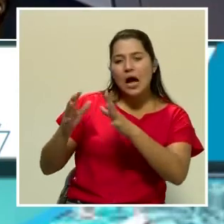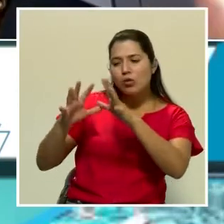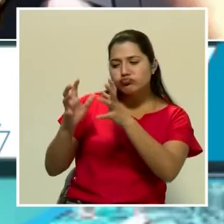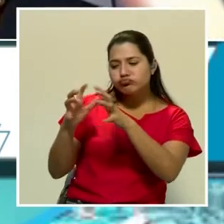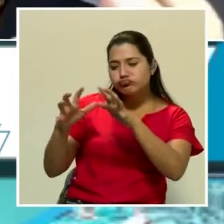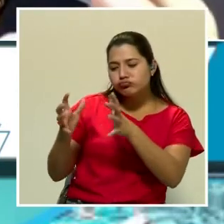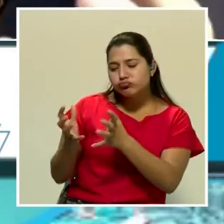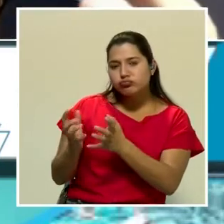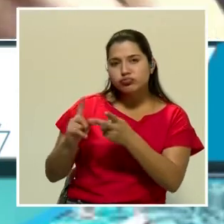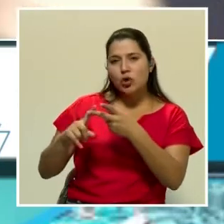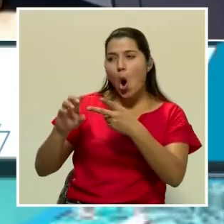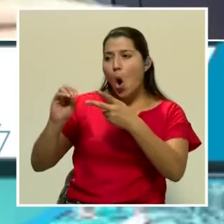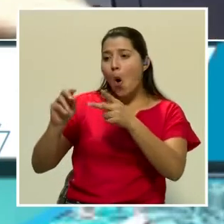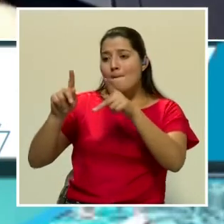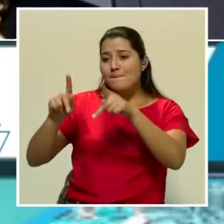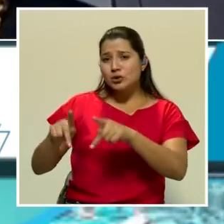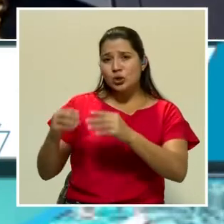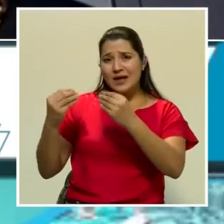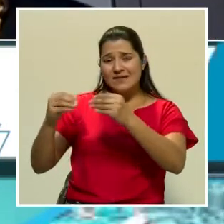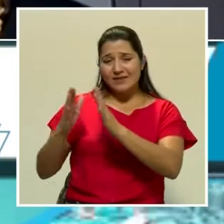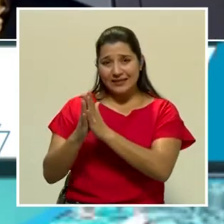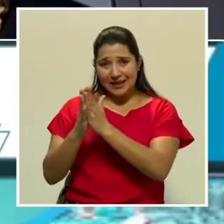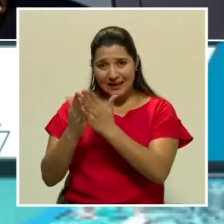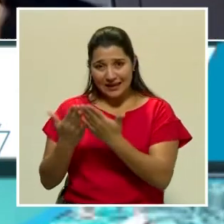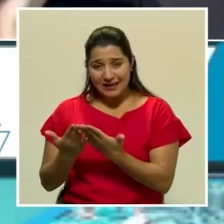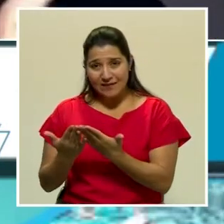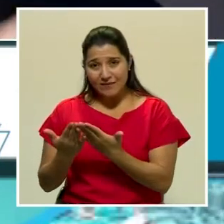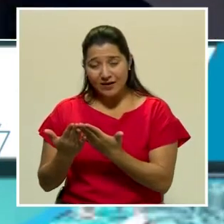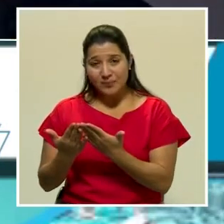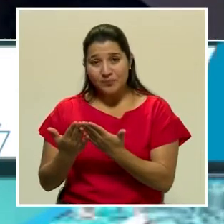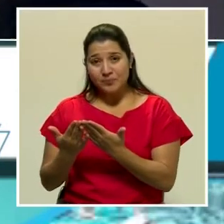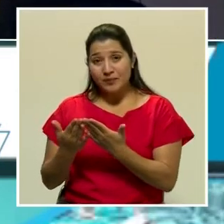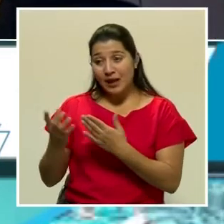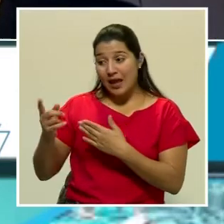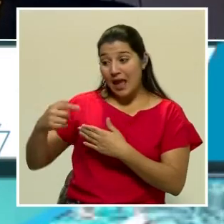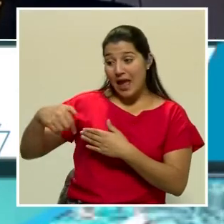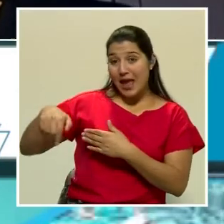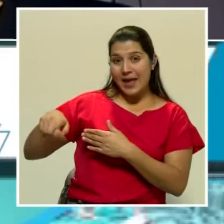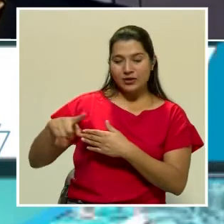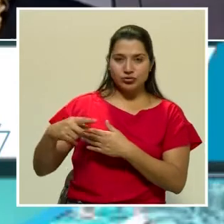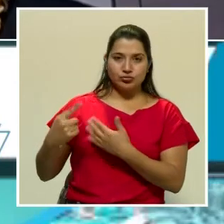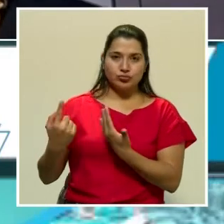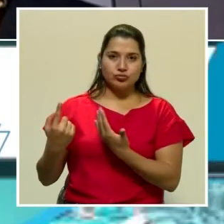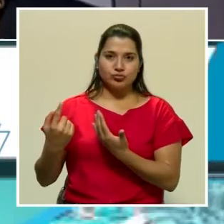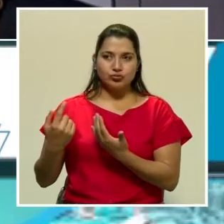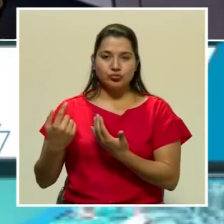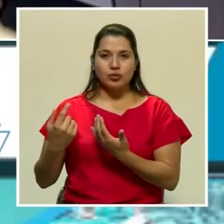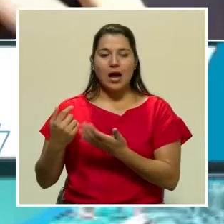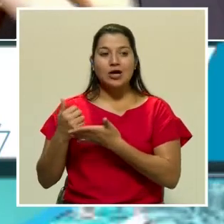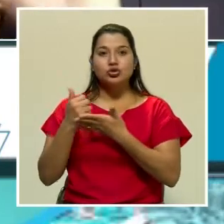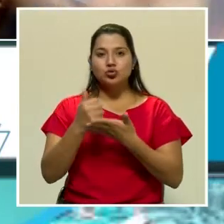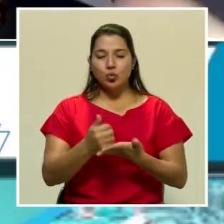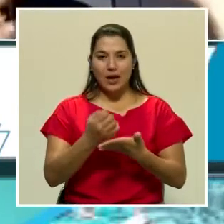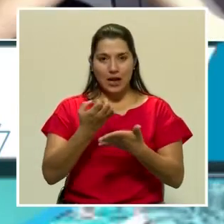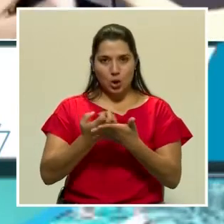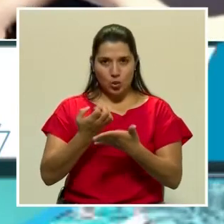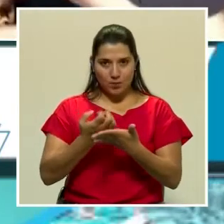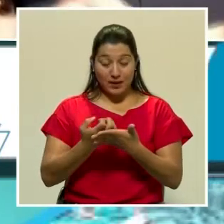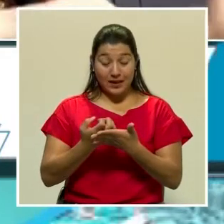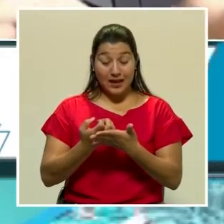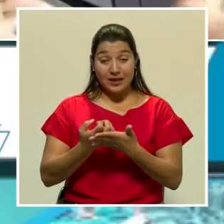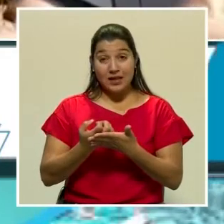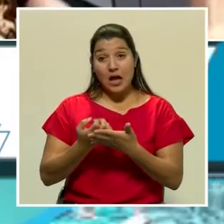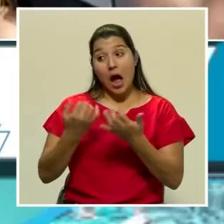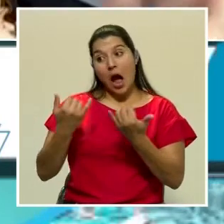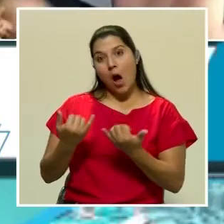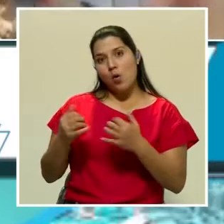libreros que hacen en ese momento una inyección a su economía muy importante, habíamos pensado,